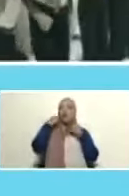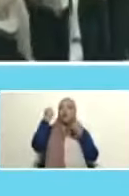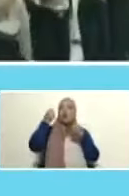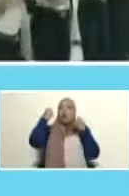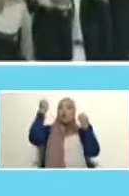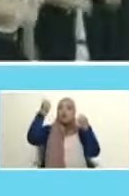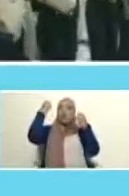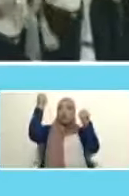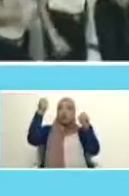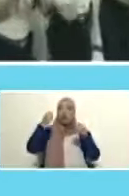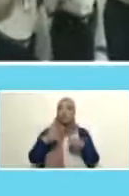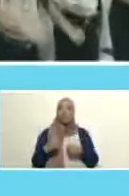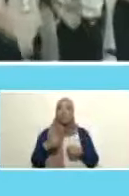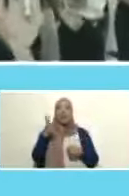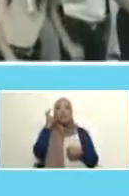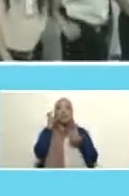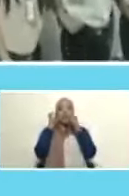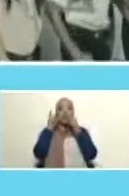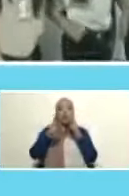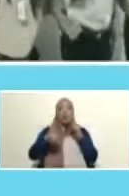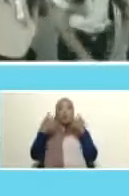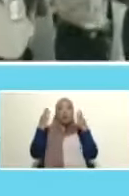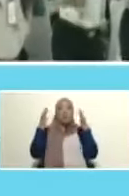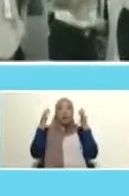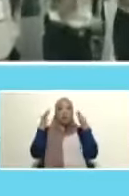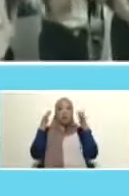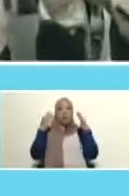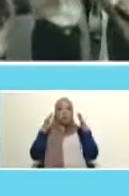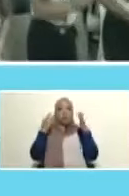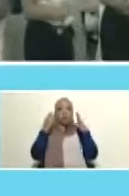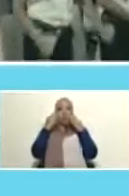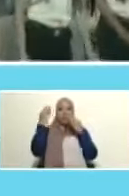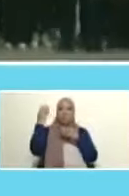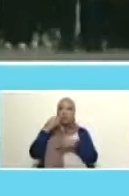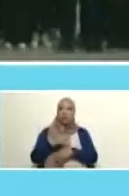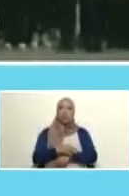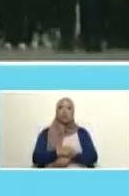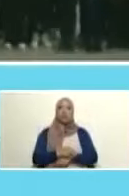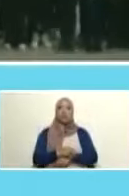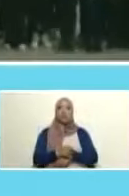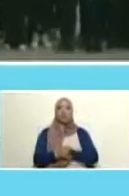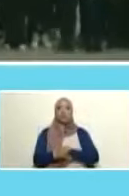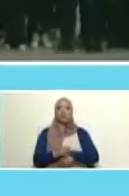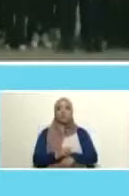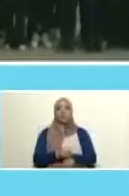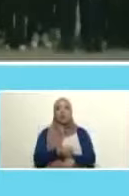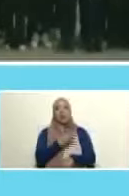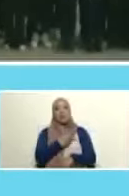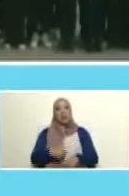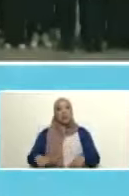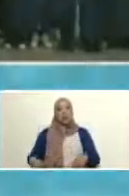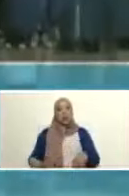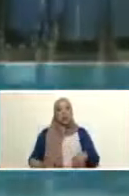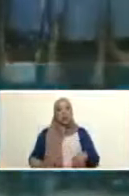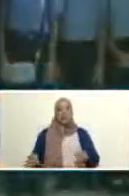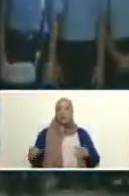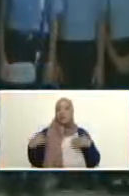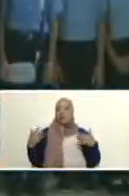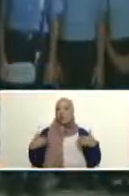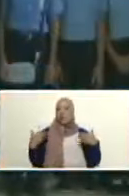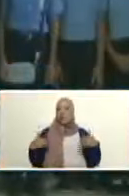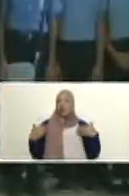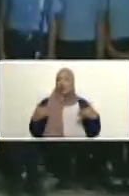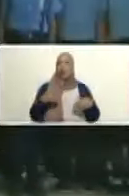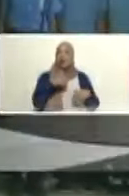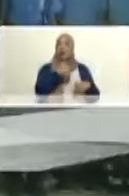estamos activos y nosotros defendemos el Esequibo. Así es, presidente, con esa alegría de cada